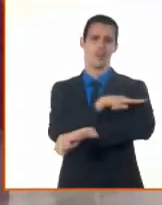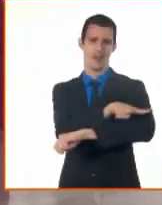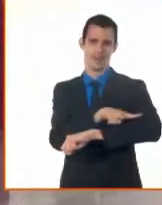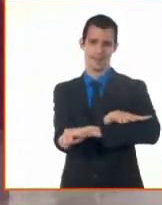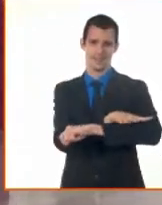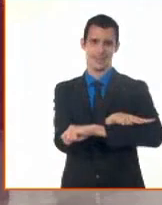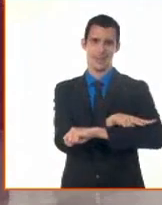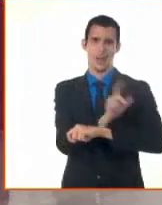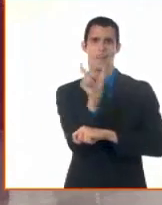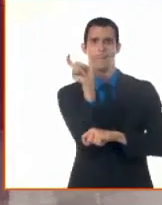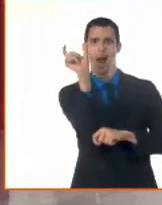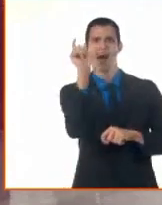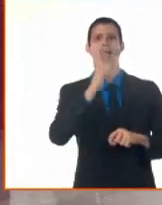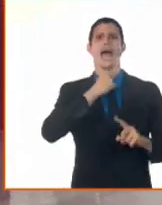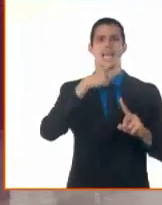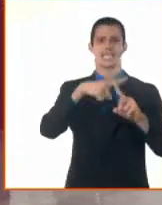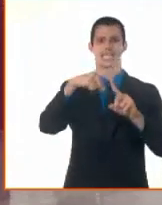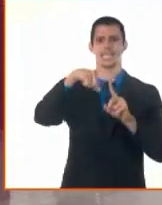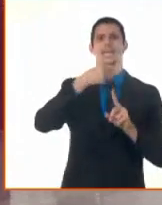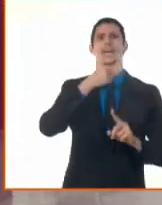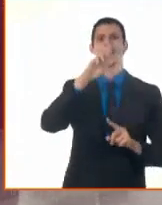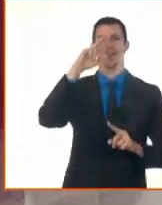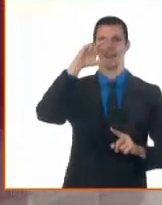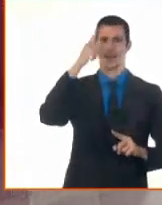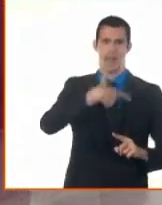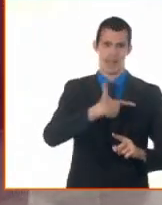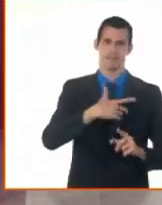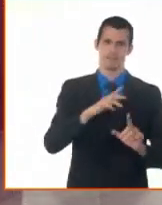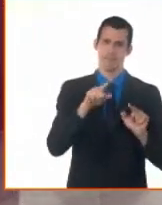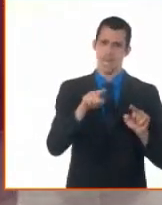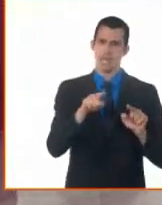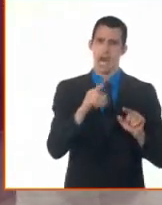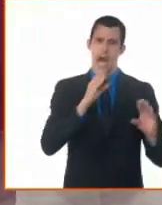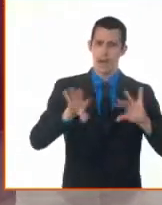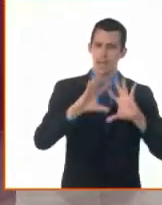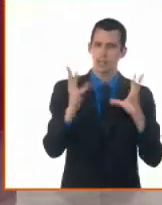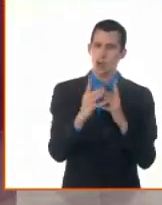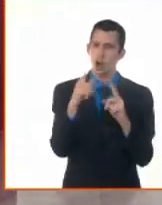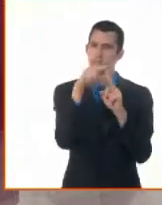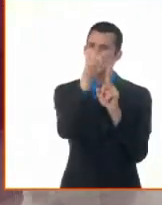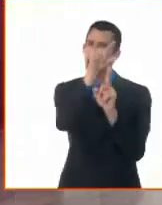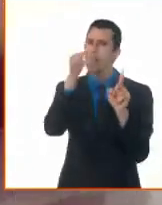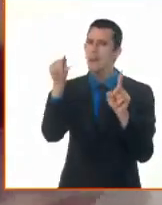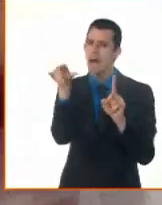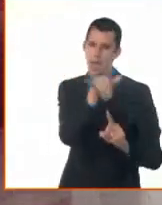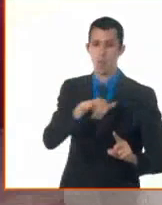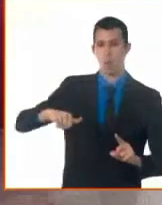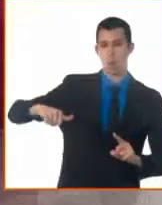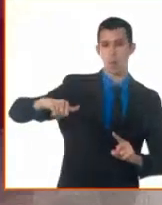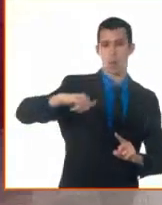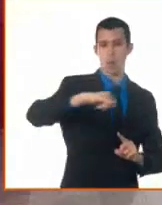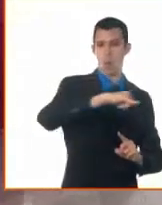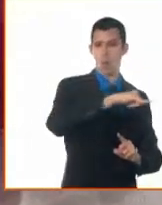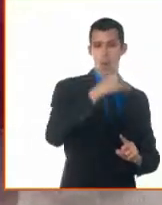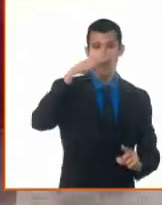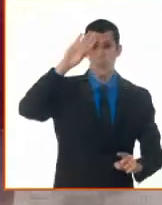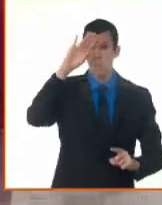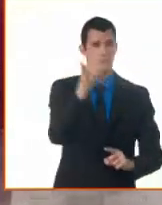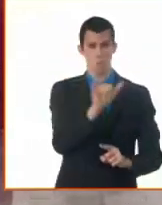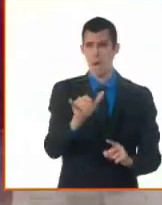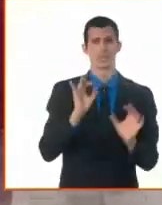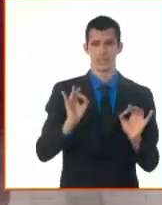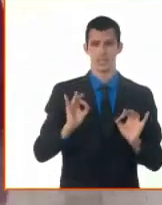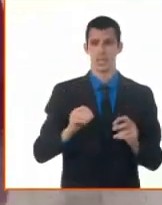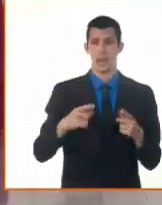se acordó Oliver una reunión presencial en mayo en México con la participación de